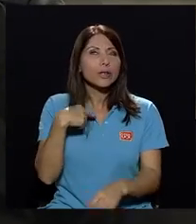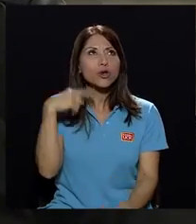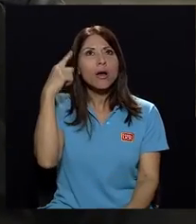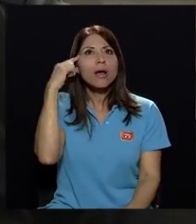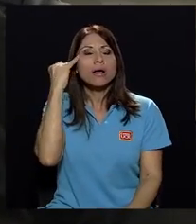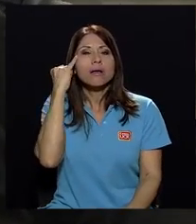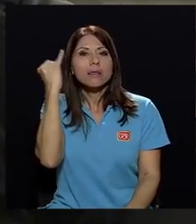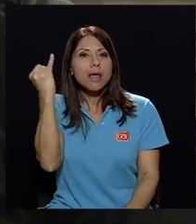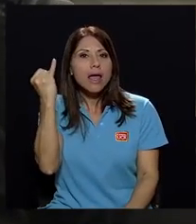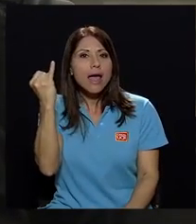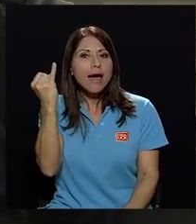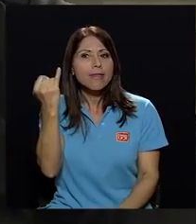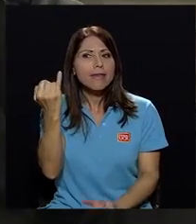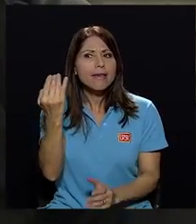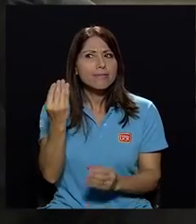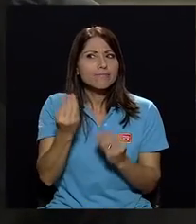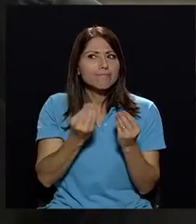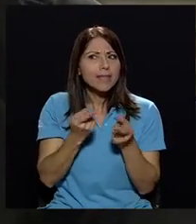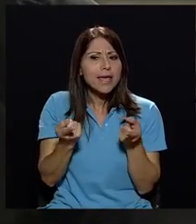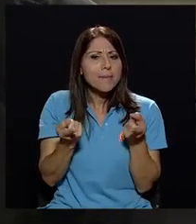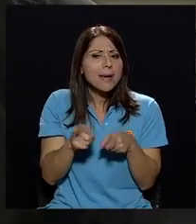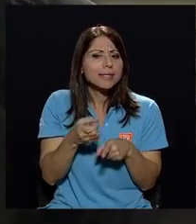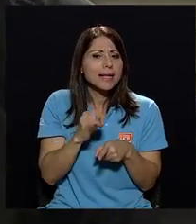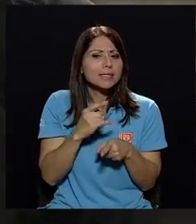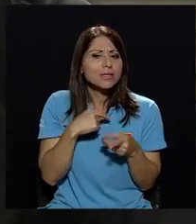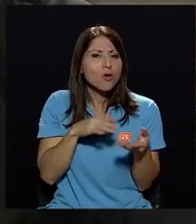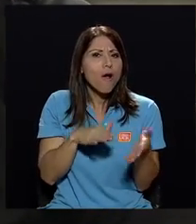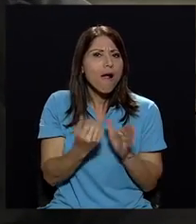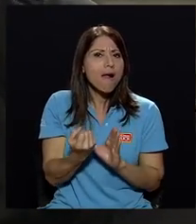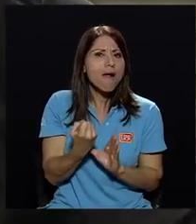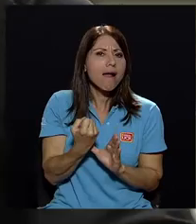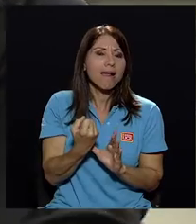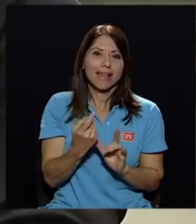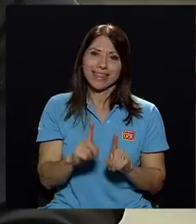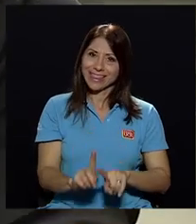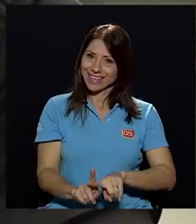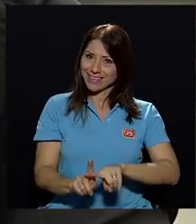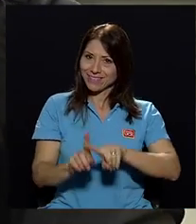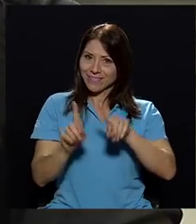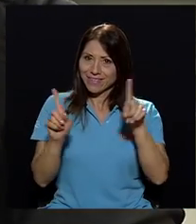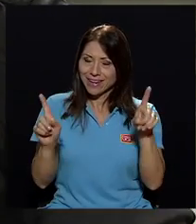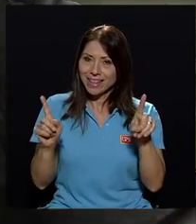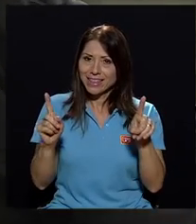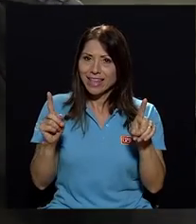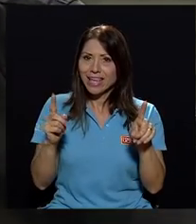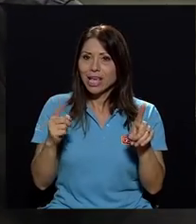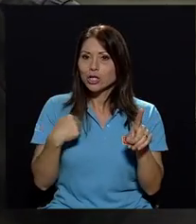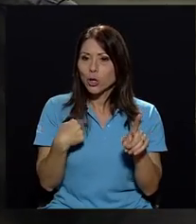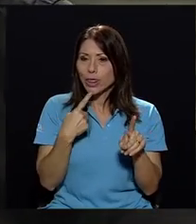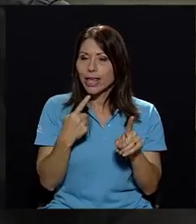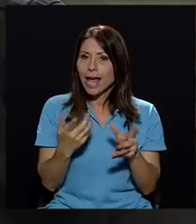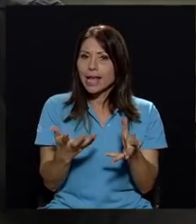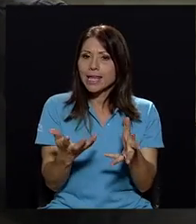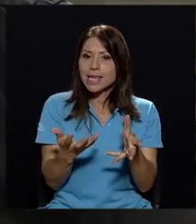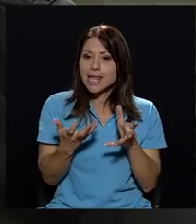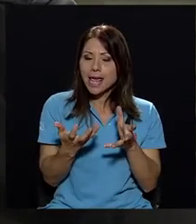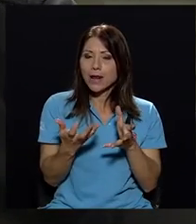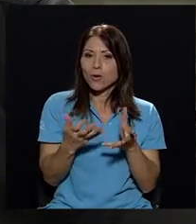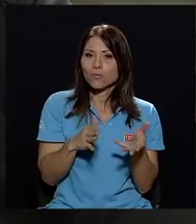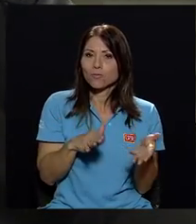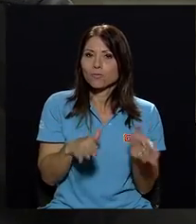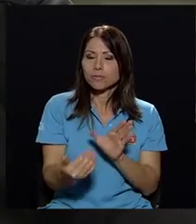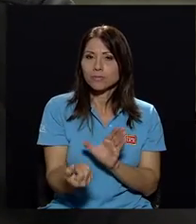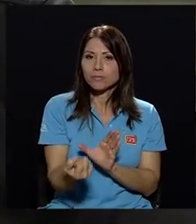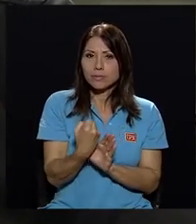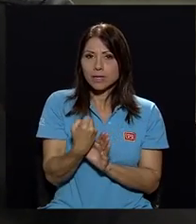por mi cabeza la idea de qué pasaría si yo ya no estoy, a el pensamiento de ya quiero hacerlo. Lo